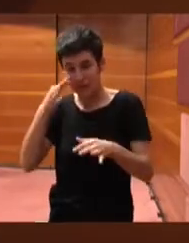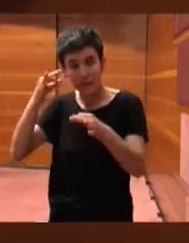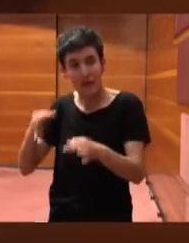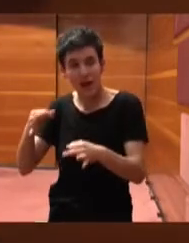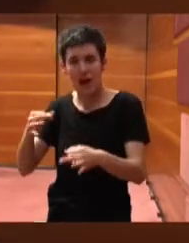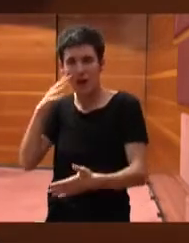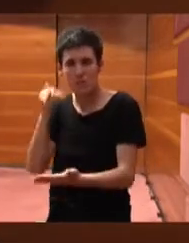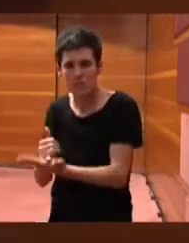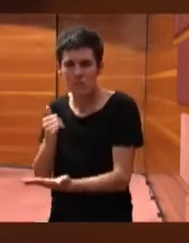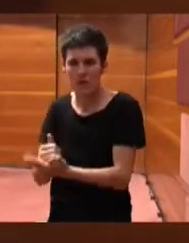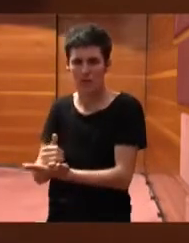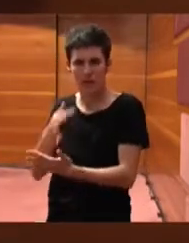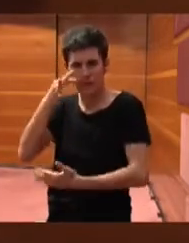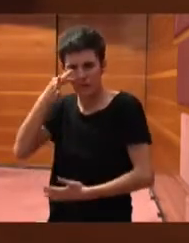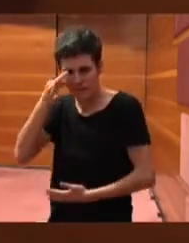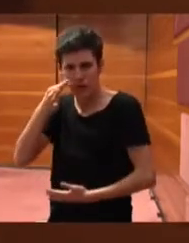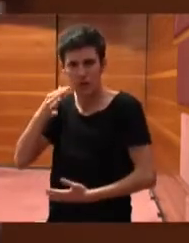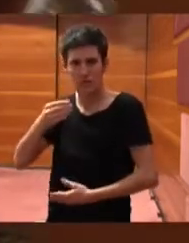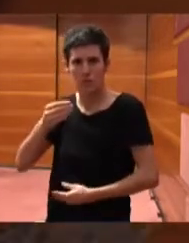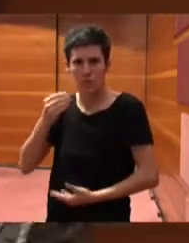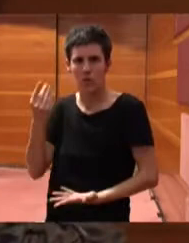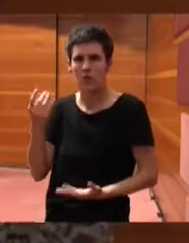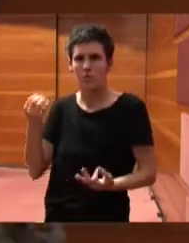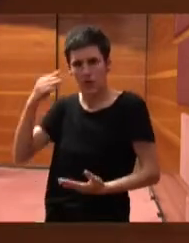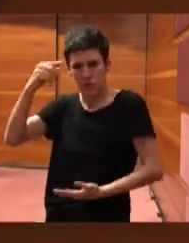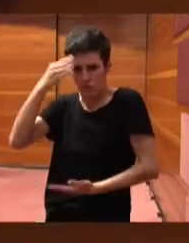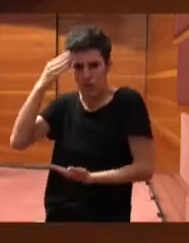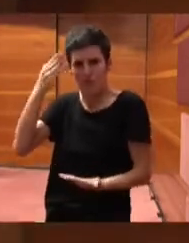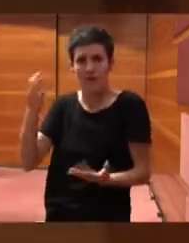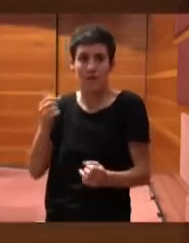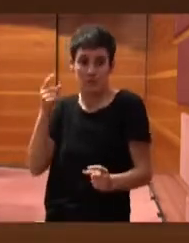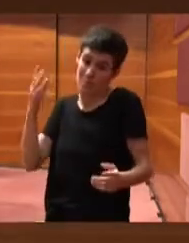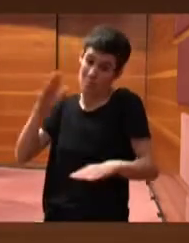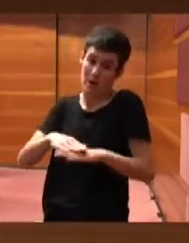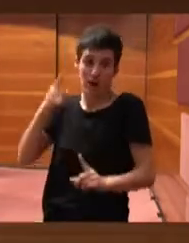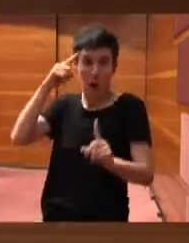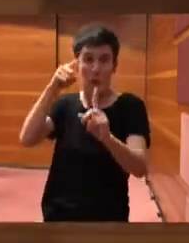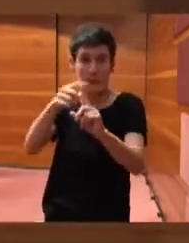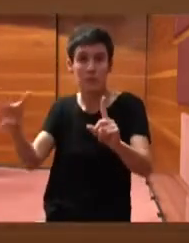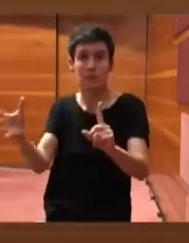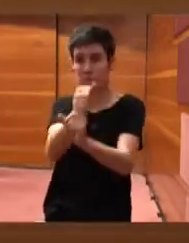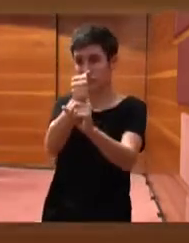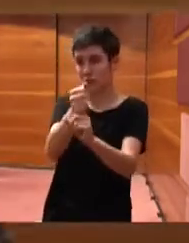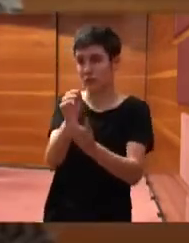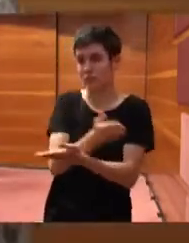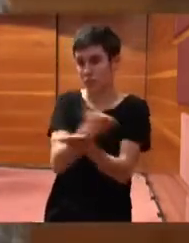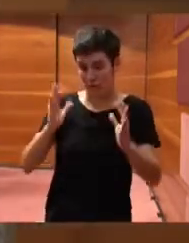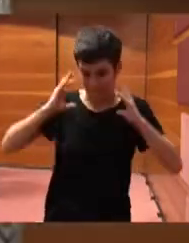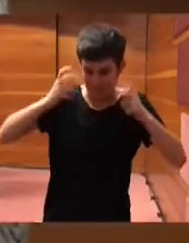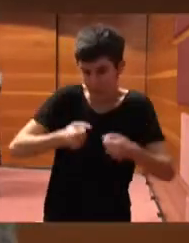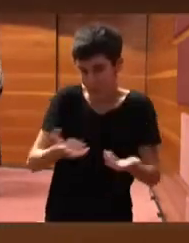probada y con cabeza, no vamos a alcanzar esos objetivos, ¿no? Entonces creo que en eso estamos todos, ¿verdad?